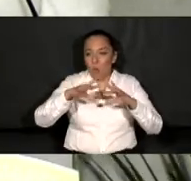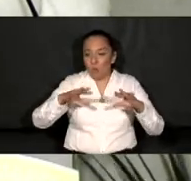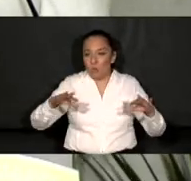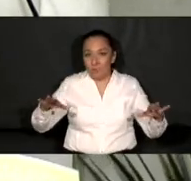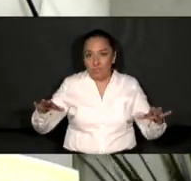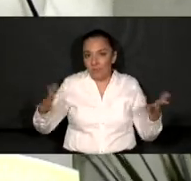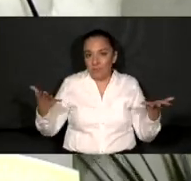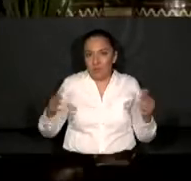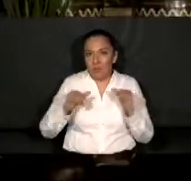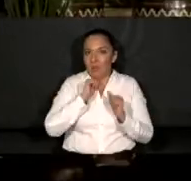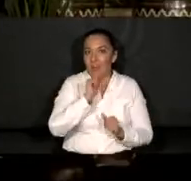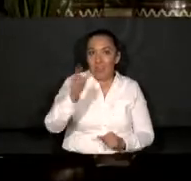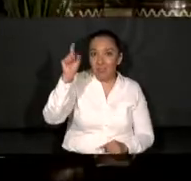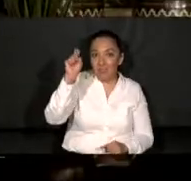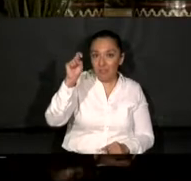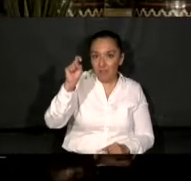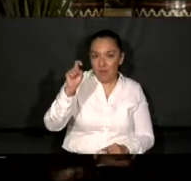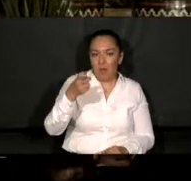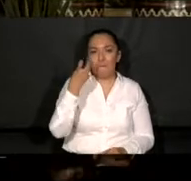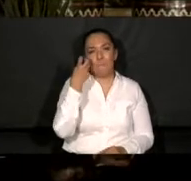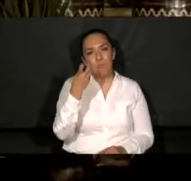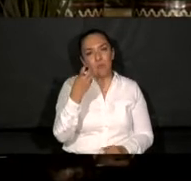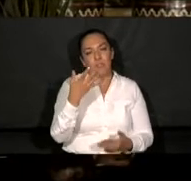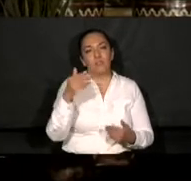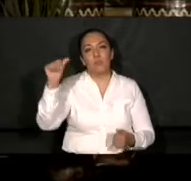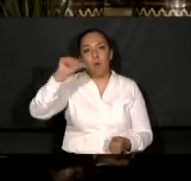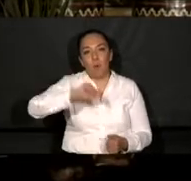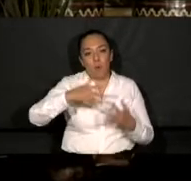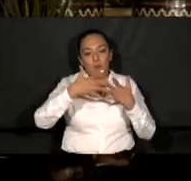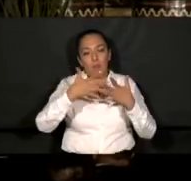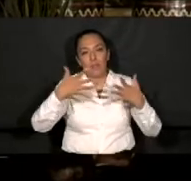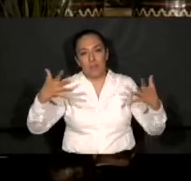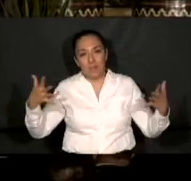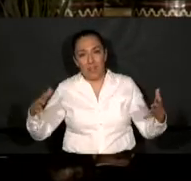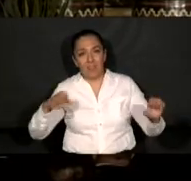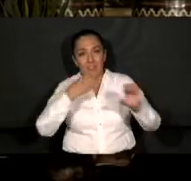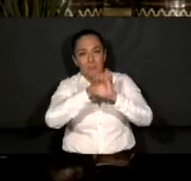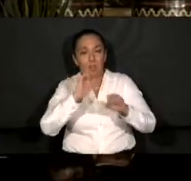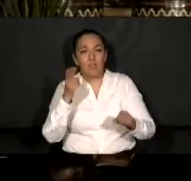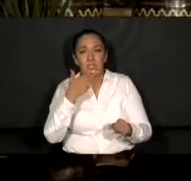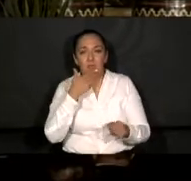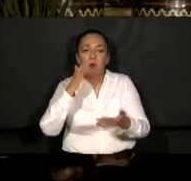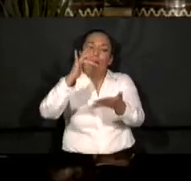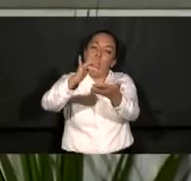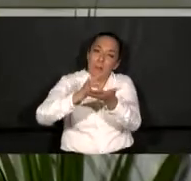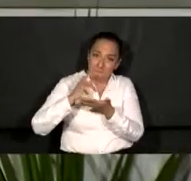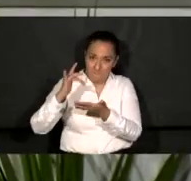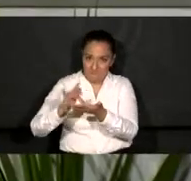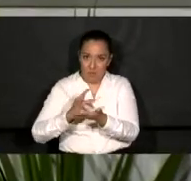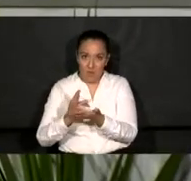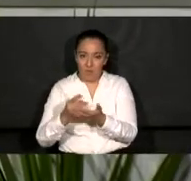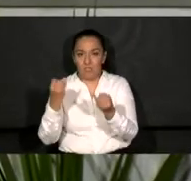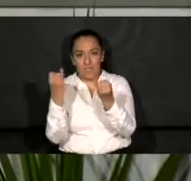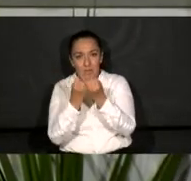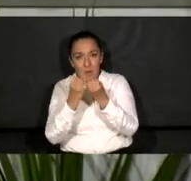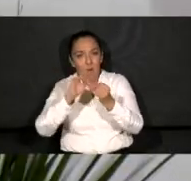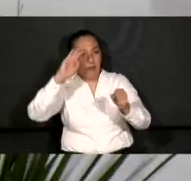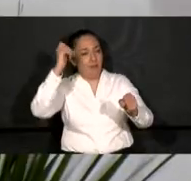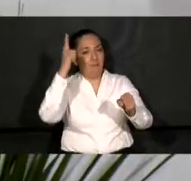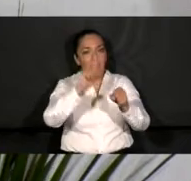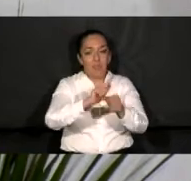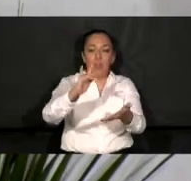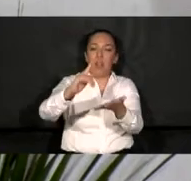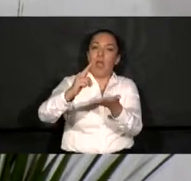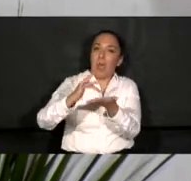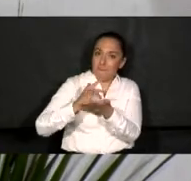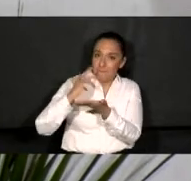hoy este Estado grande te pide tu apoyo y que no lo dejes, tu apoyo y el del gobierno federal. Te queremos pedir